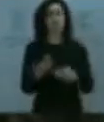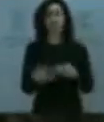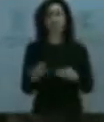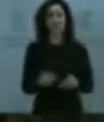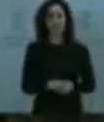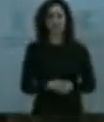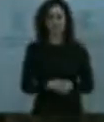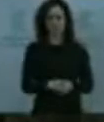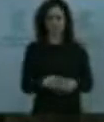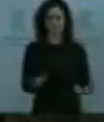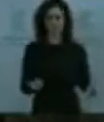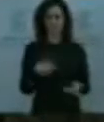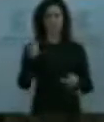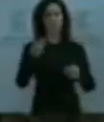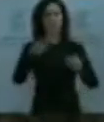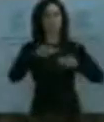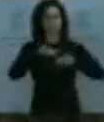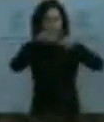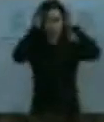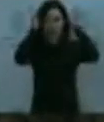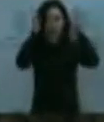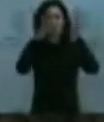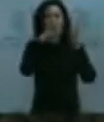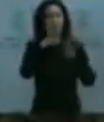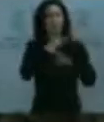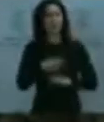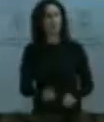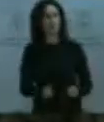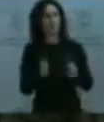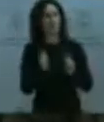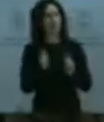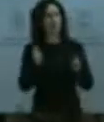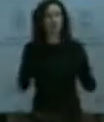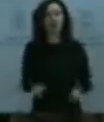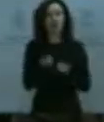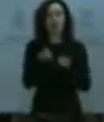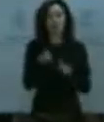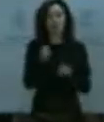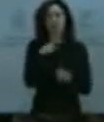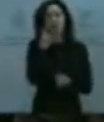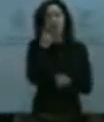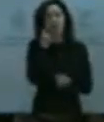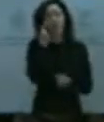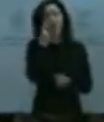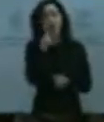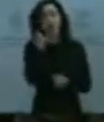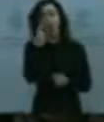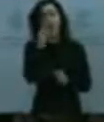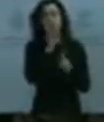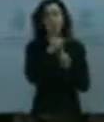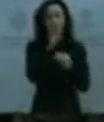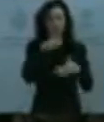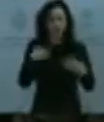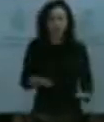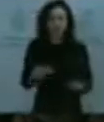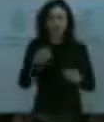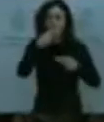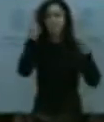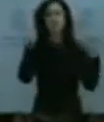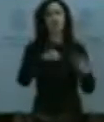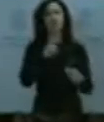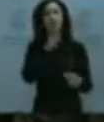que tristemente a diario conocemos sobre la situación actual de las residencias públicas. Desatención, opacidad, falta de